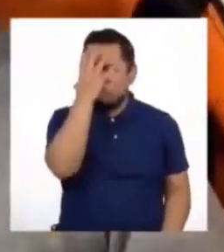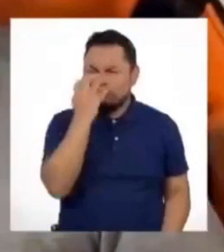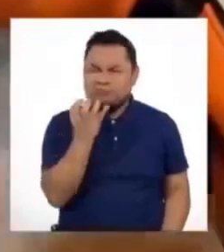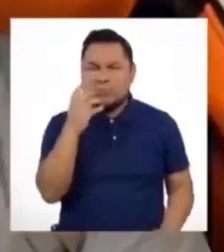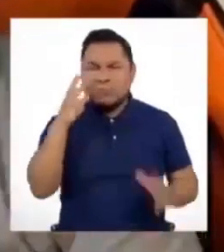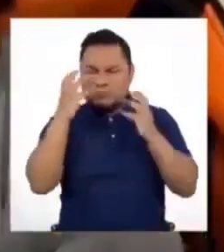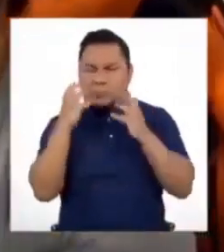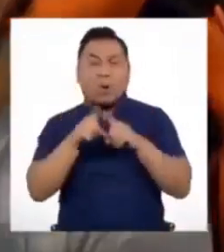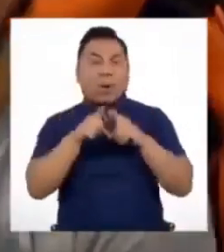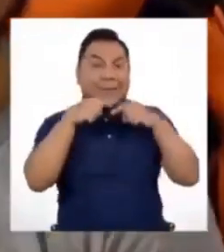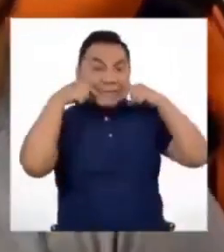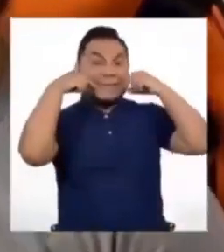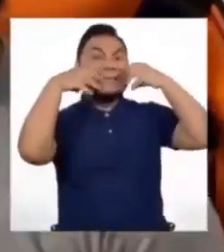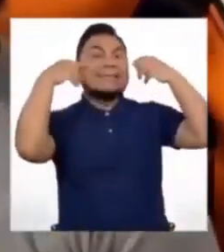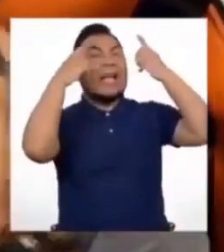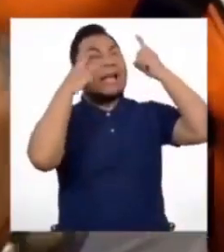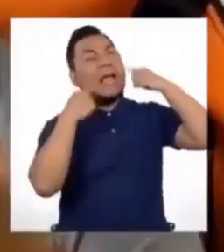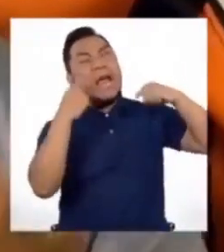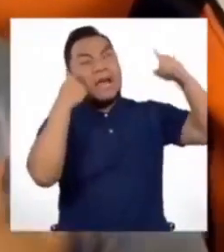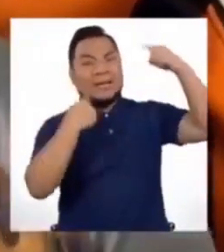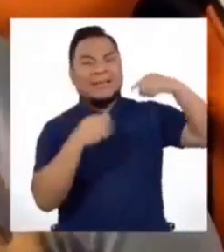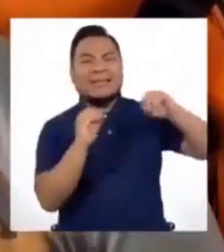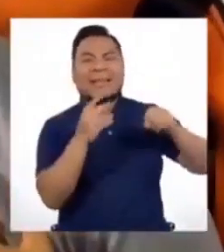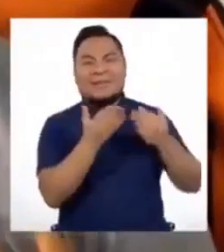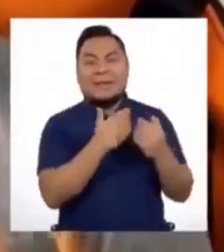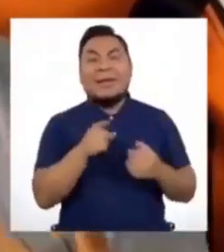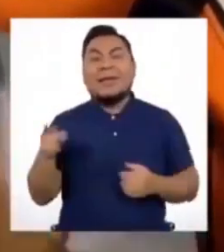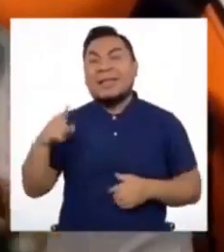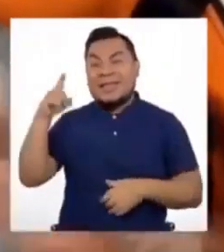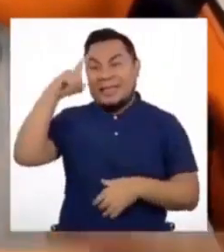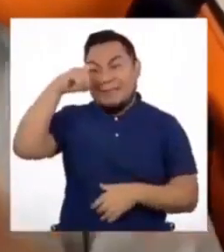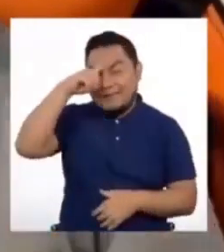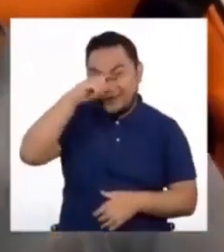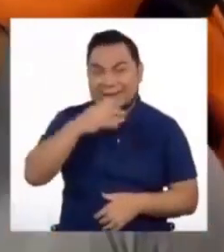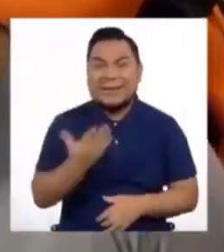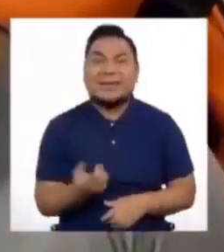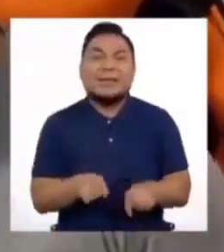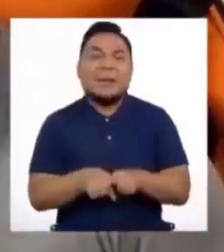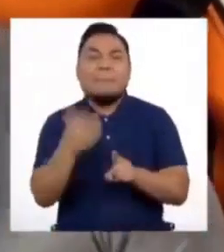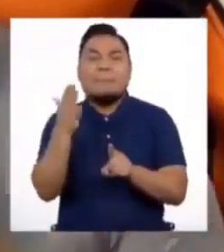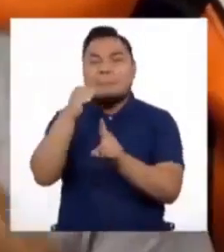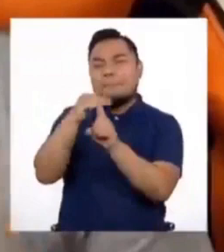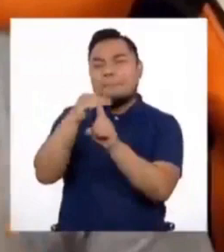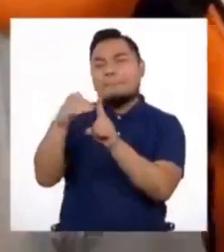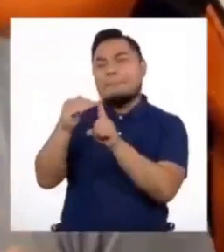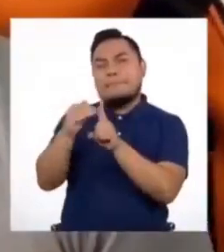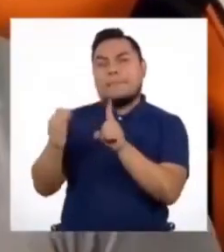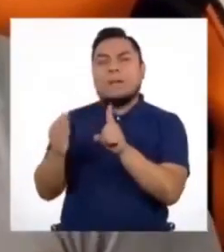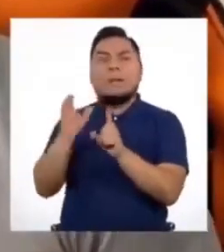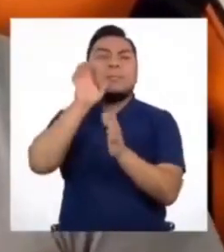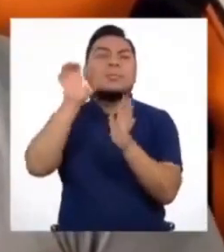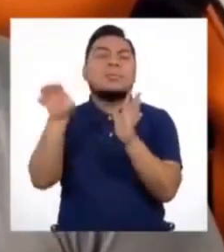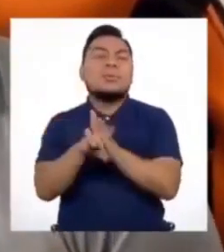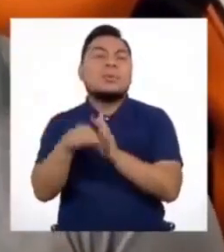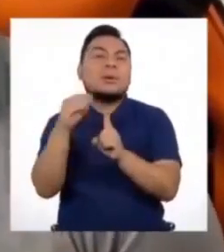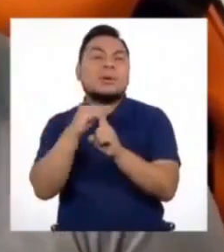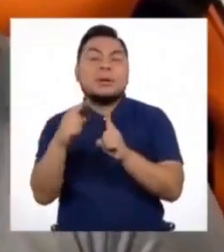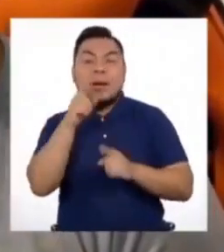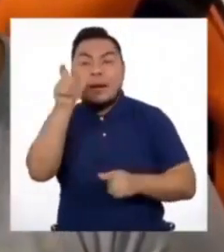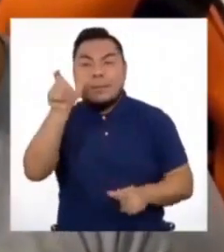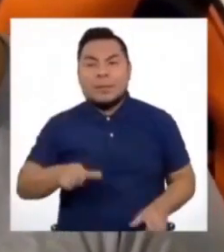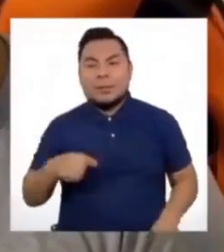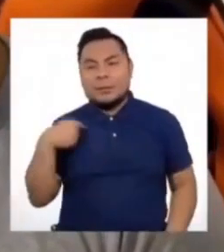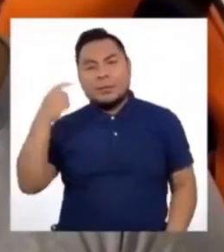muy feliz, o que está llorando. Y las más complicadas para mí son las que están en término medio. Por ejemplo, puede haber algún personaje que